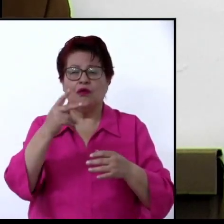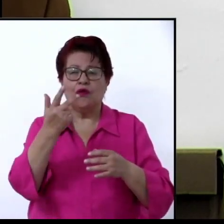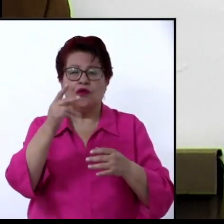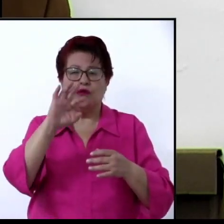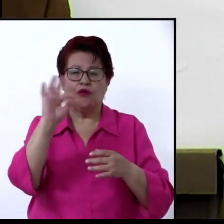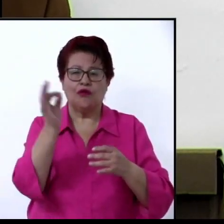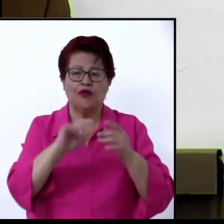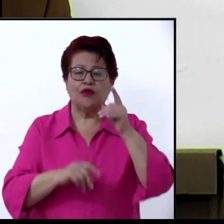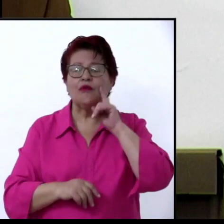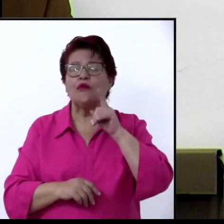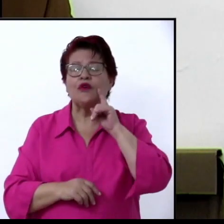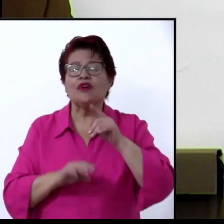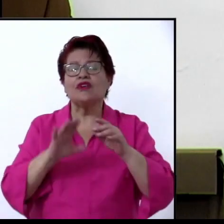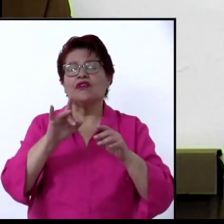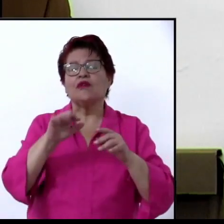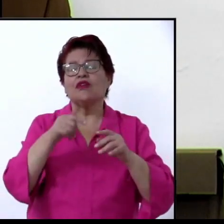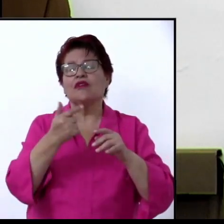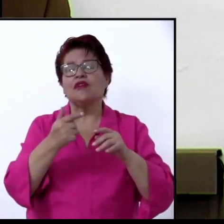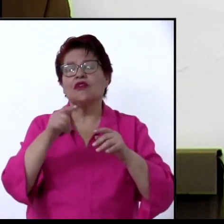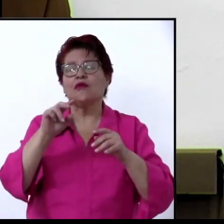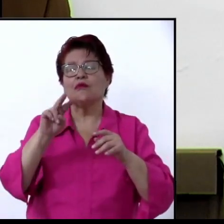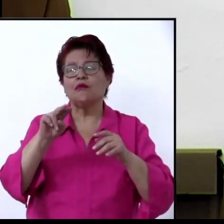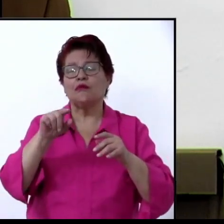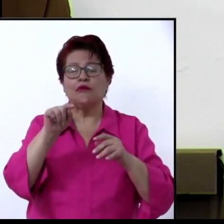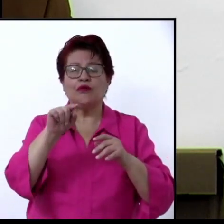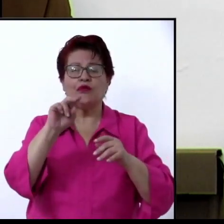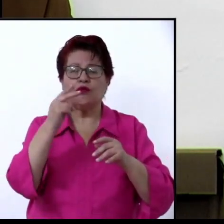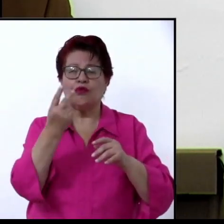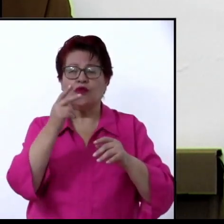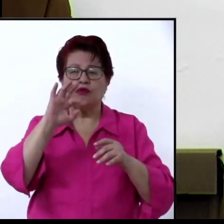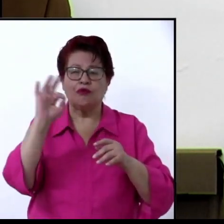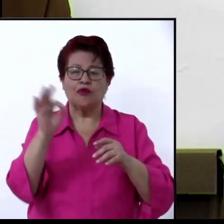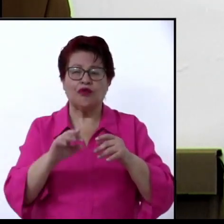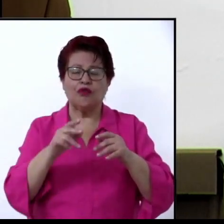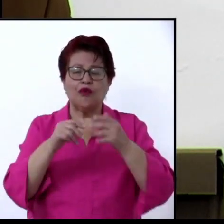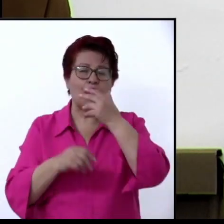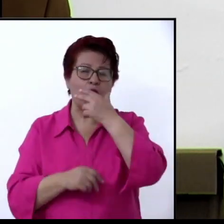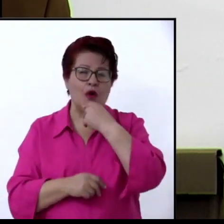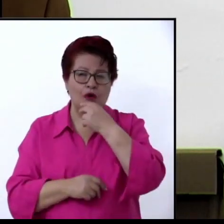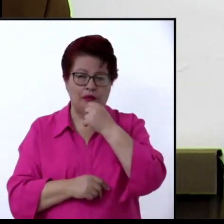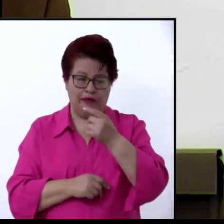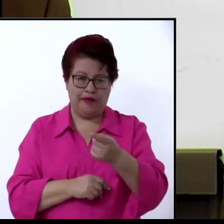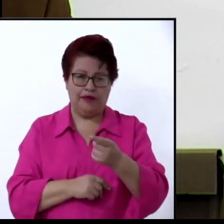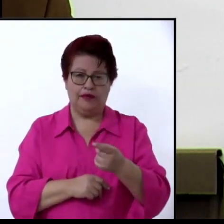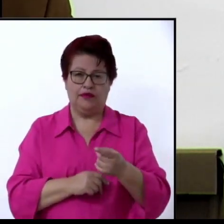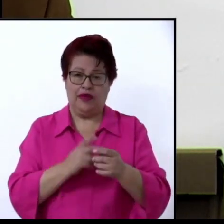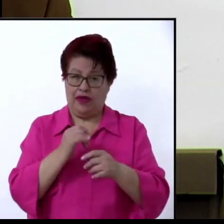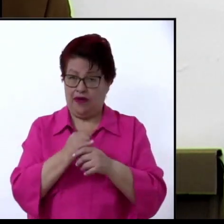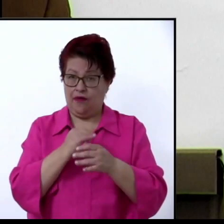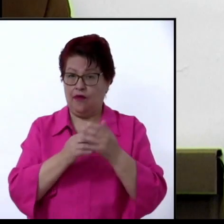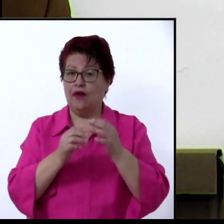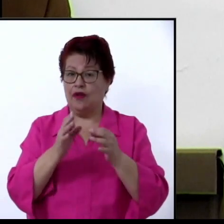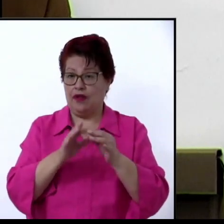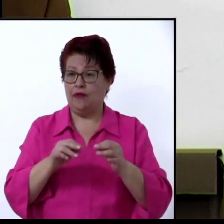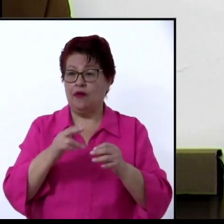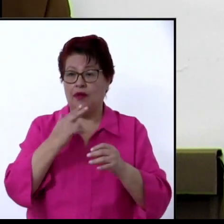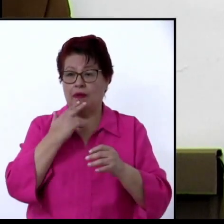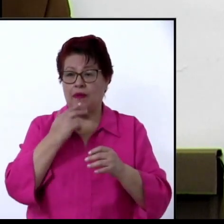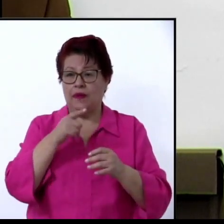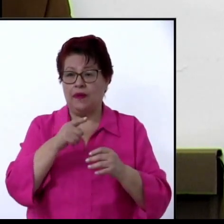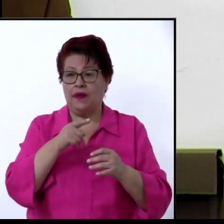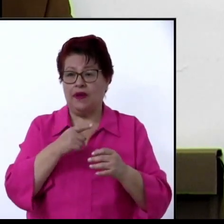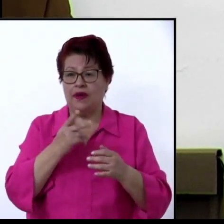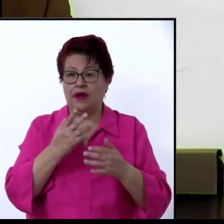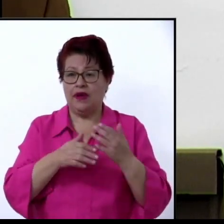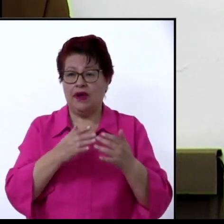42.8% son mujeres, el 57.2% son hombres. Y también otro dato que es relevante es